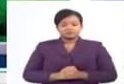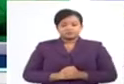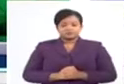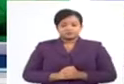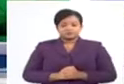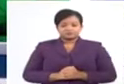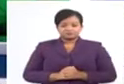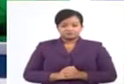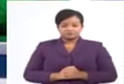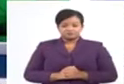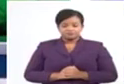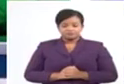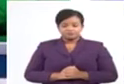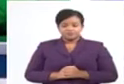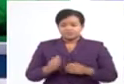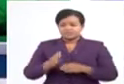el